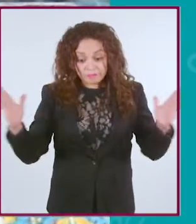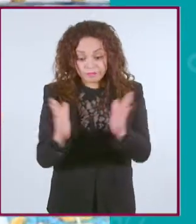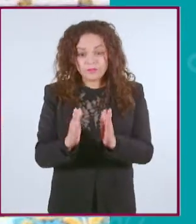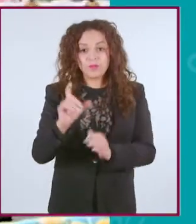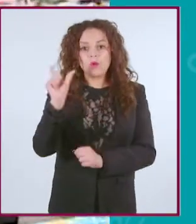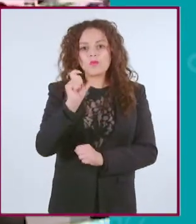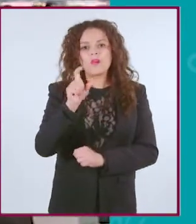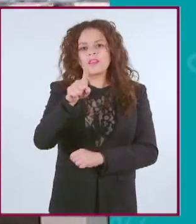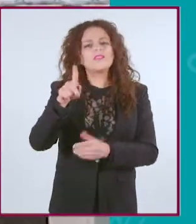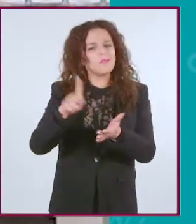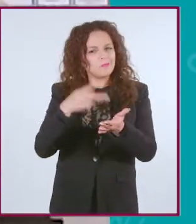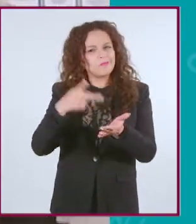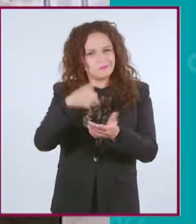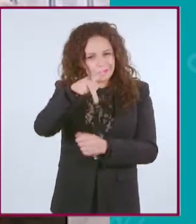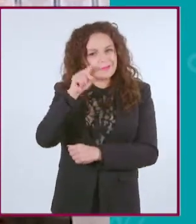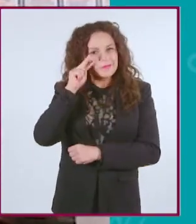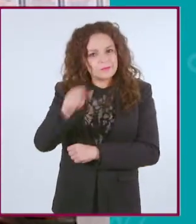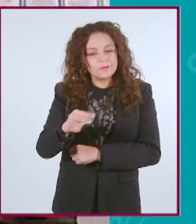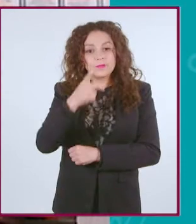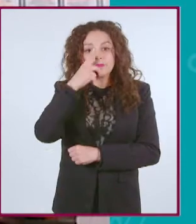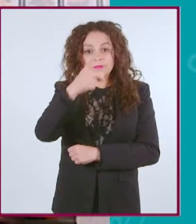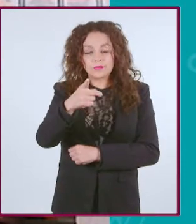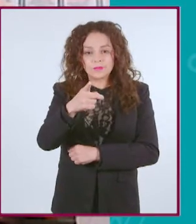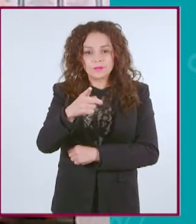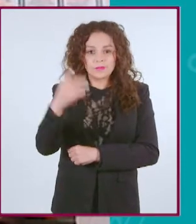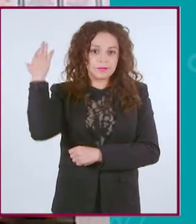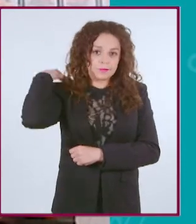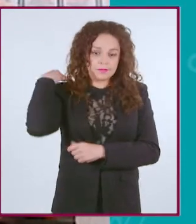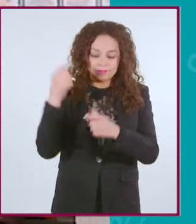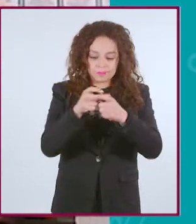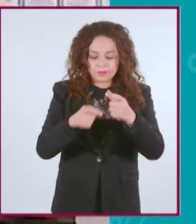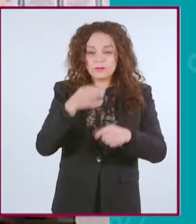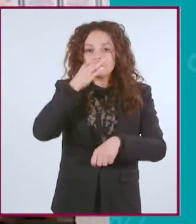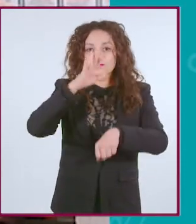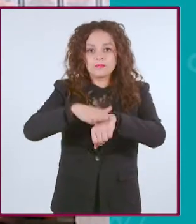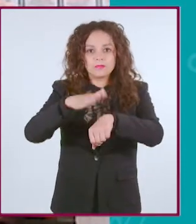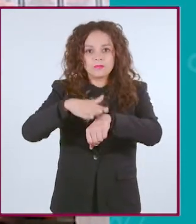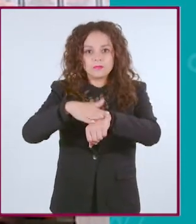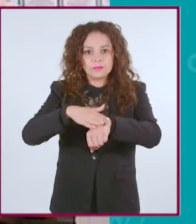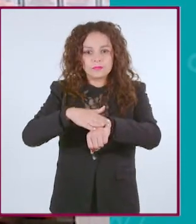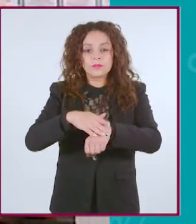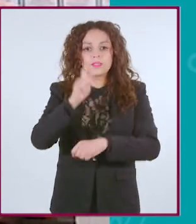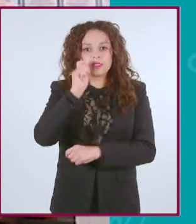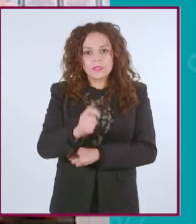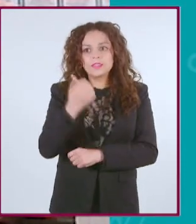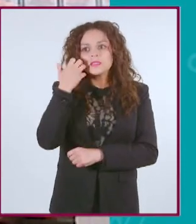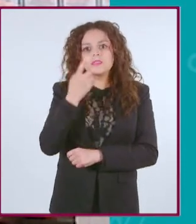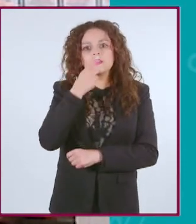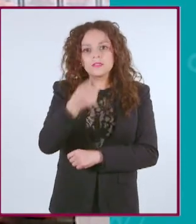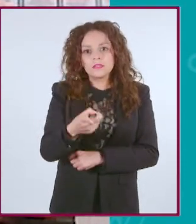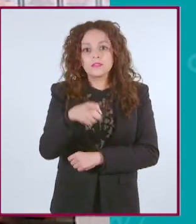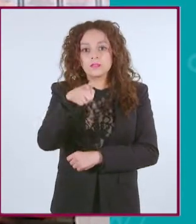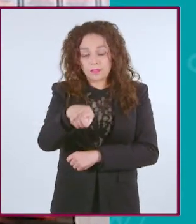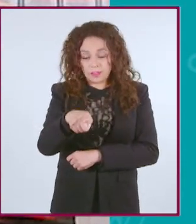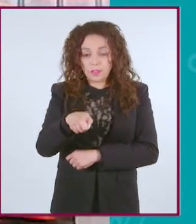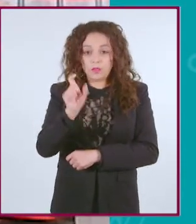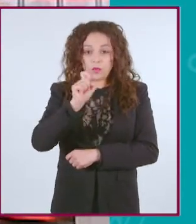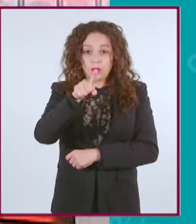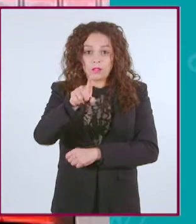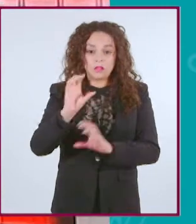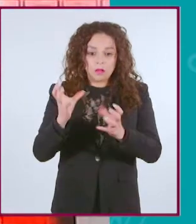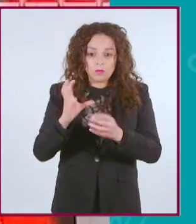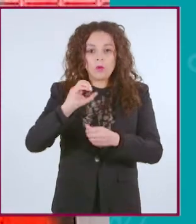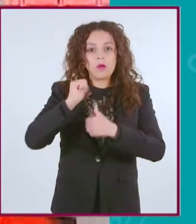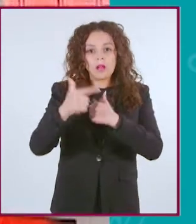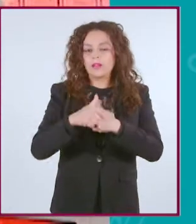hemos visto la prenda que en la etiqueta dice Sanfor Plus? ¿Qué significa? Que la camisa no va a encoger. Ese es